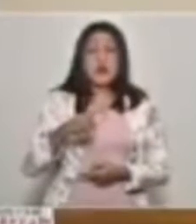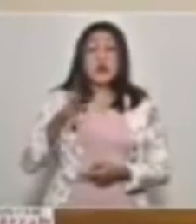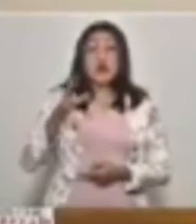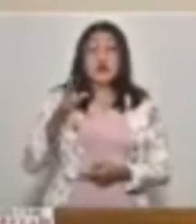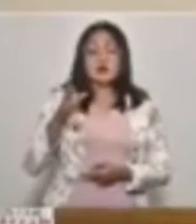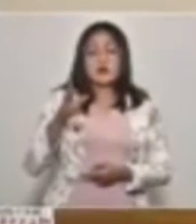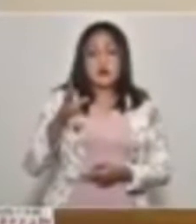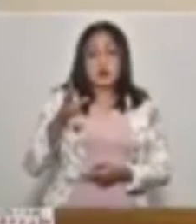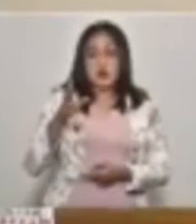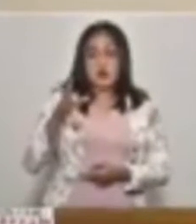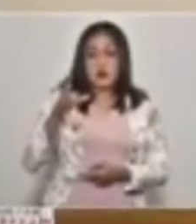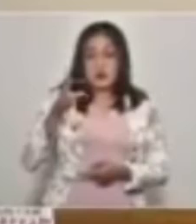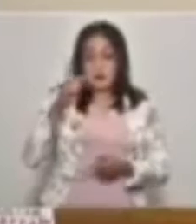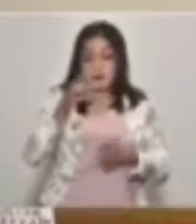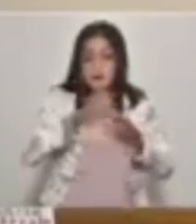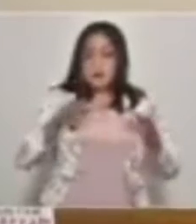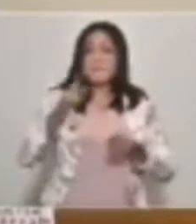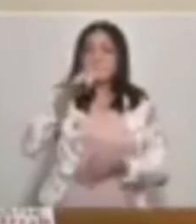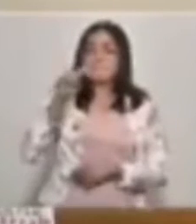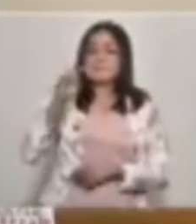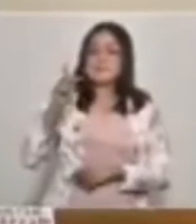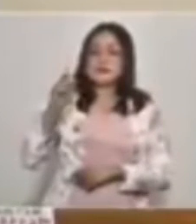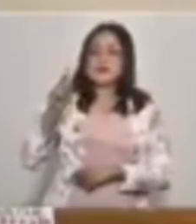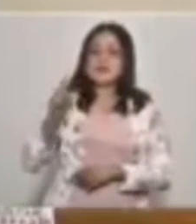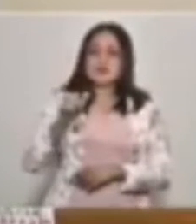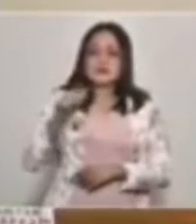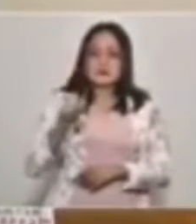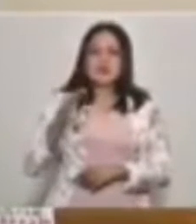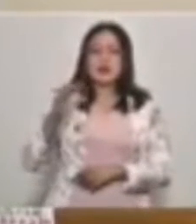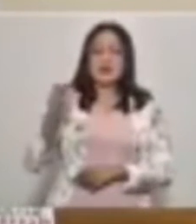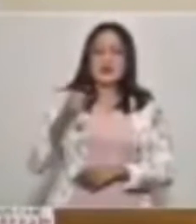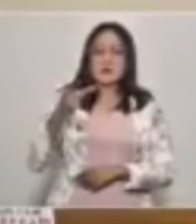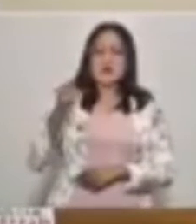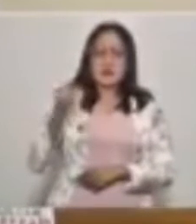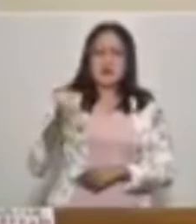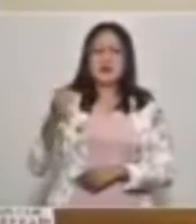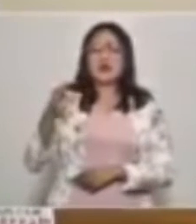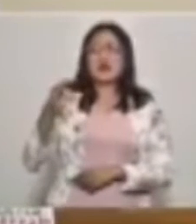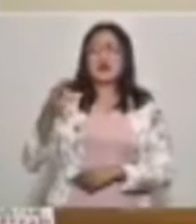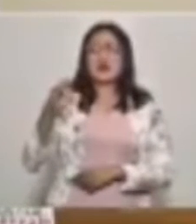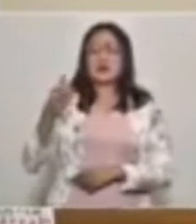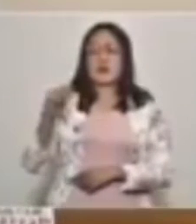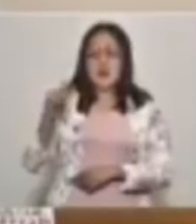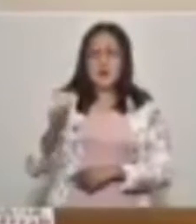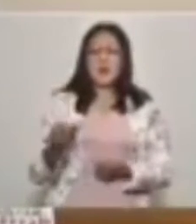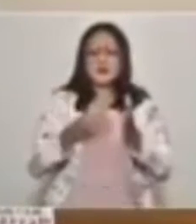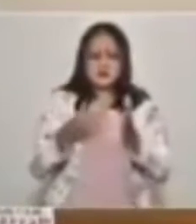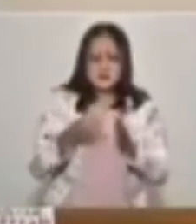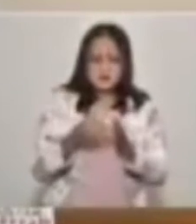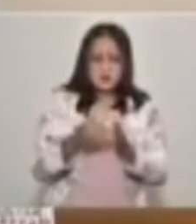regularizables. Para Tepetzintla, Caxhuacán y Jopala, ¿cuántos millones?